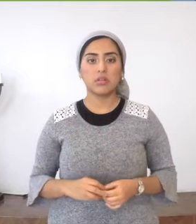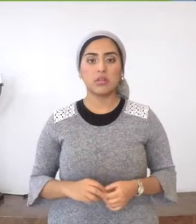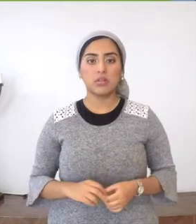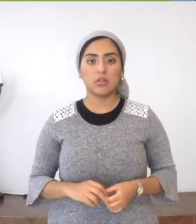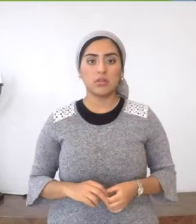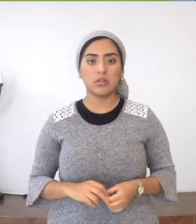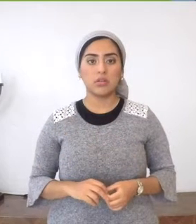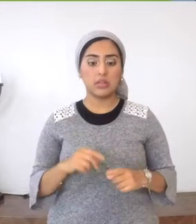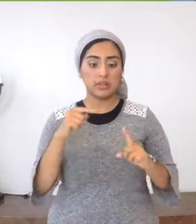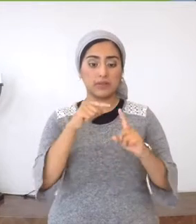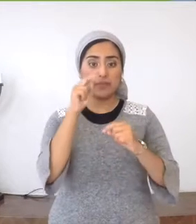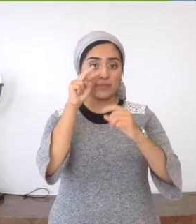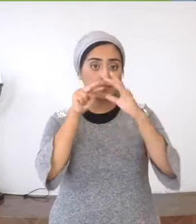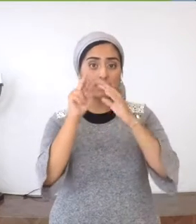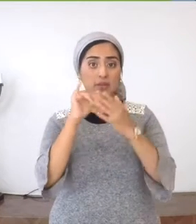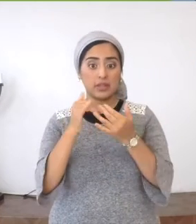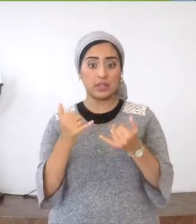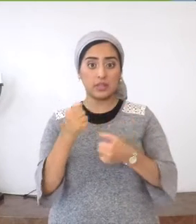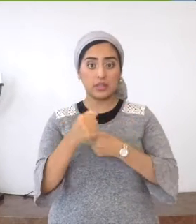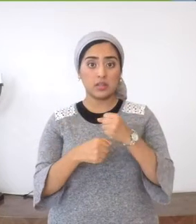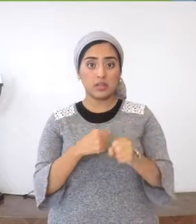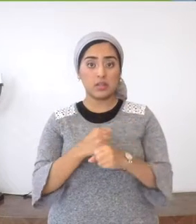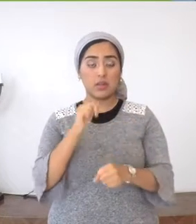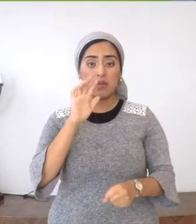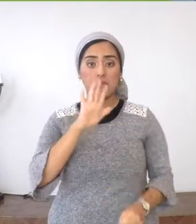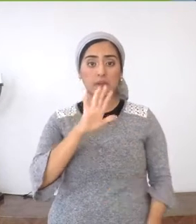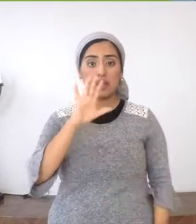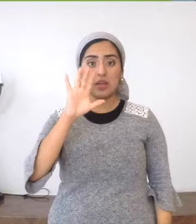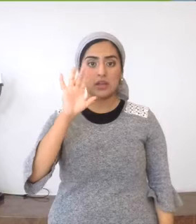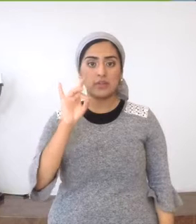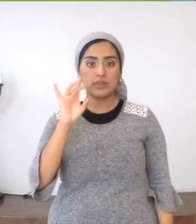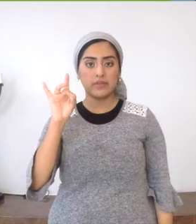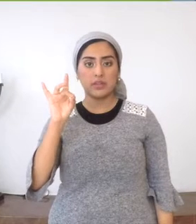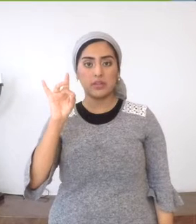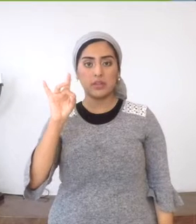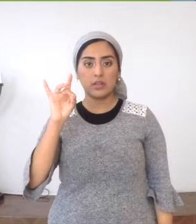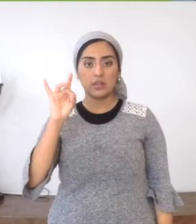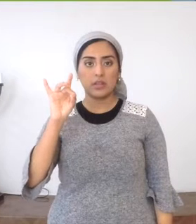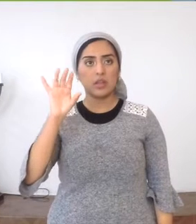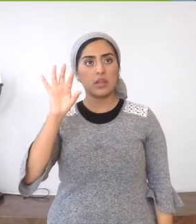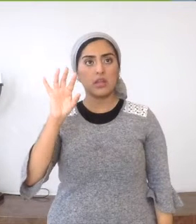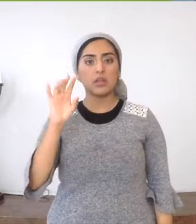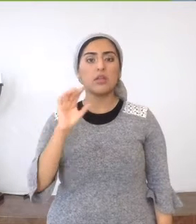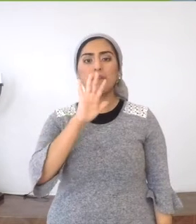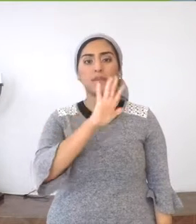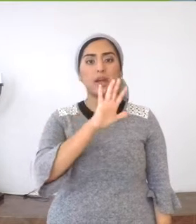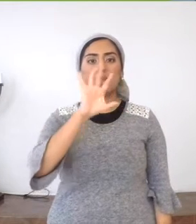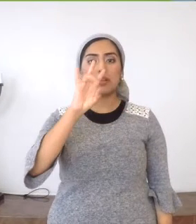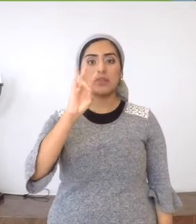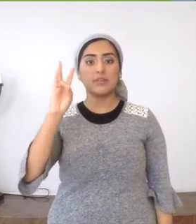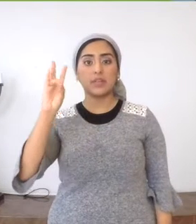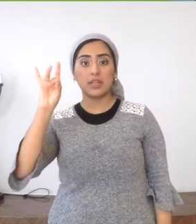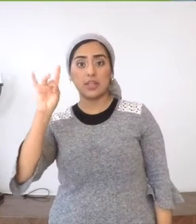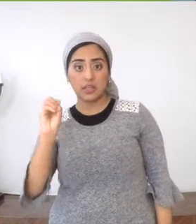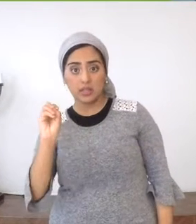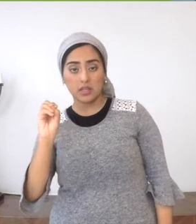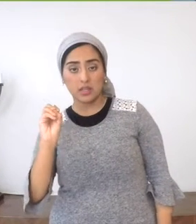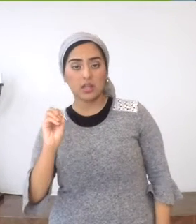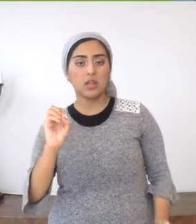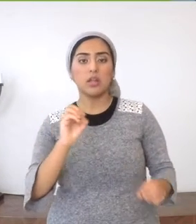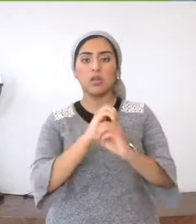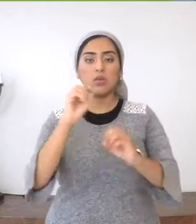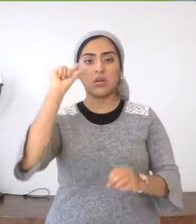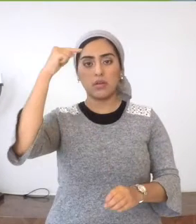elecciones Entonces Él predijo Que en este año Se comienza 380 Para la amada Casa de Judá